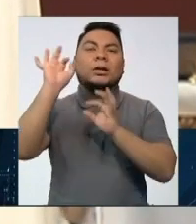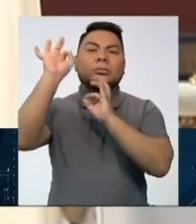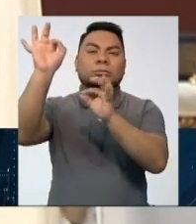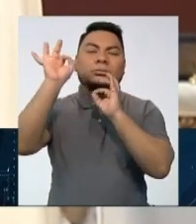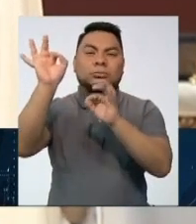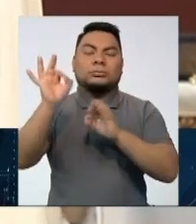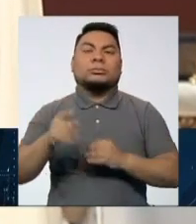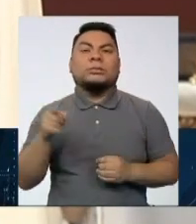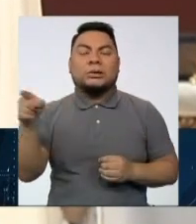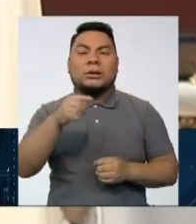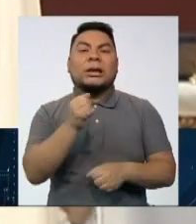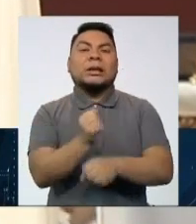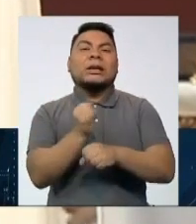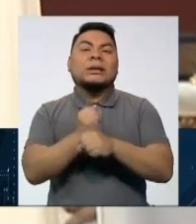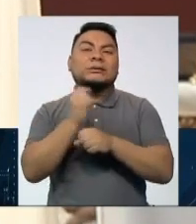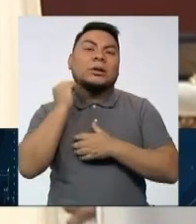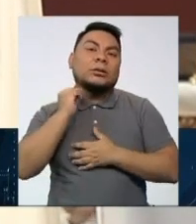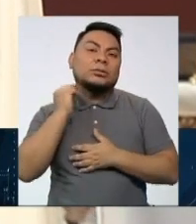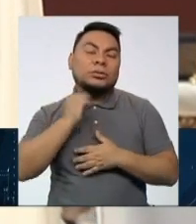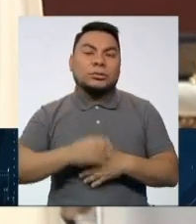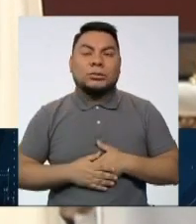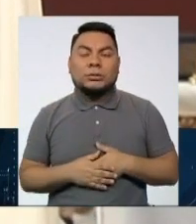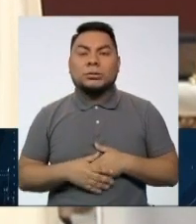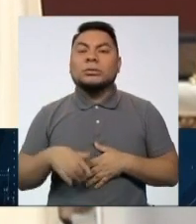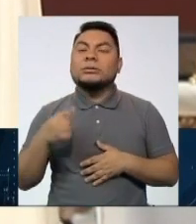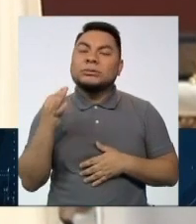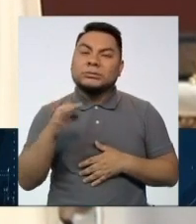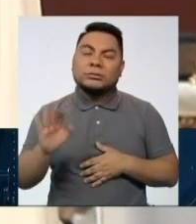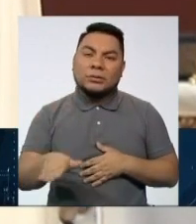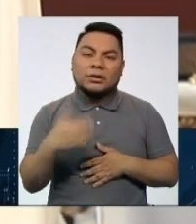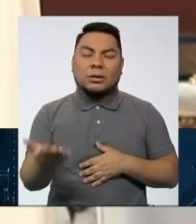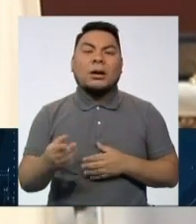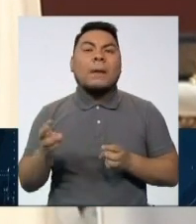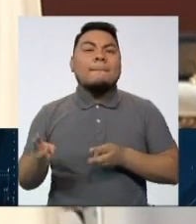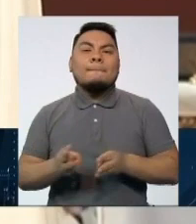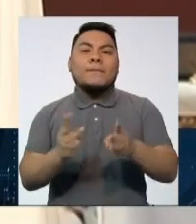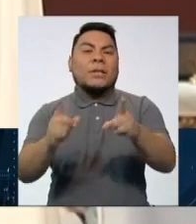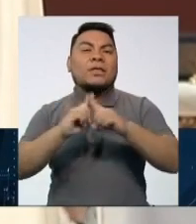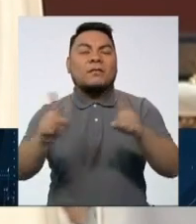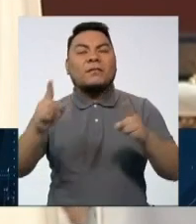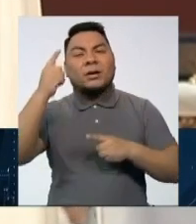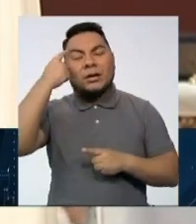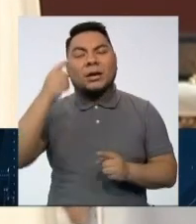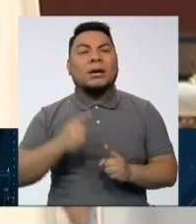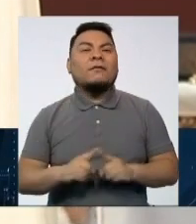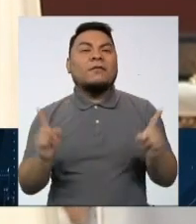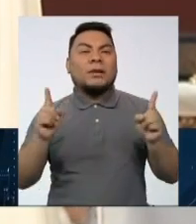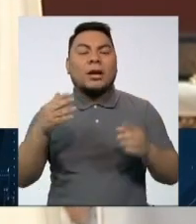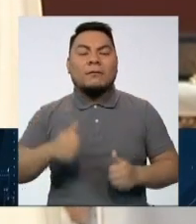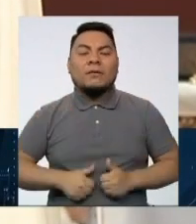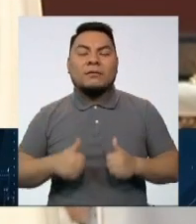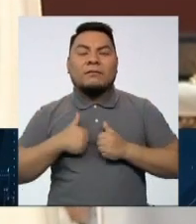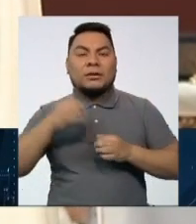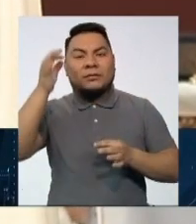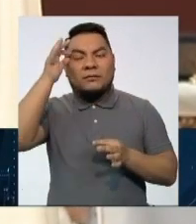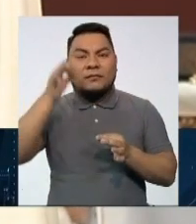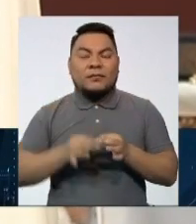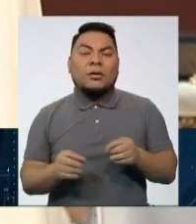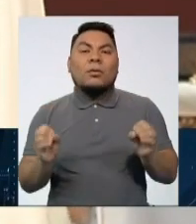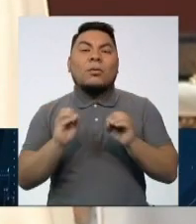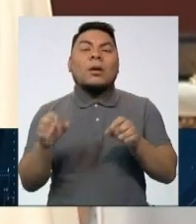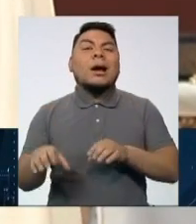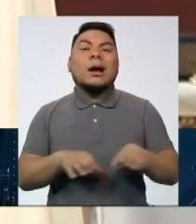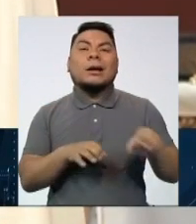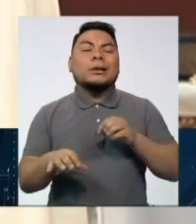Católica. Siempre han existido estilos y maneras distintas de entender y vivir la fe o de realizar